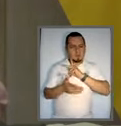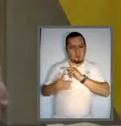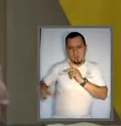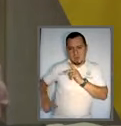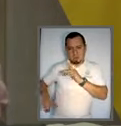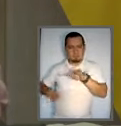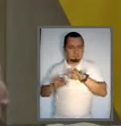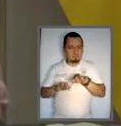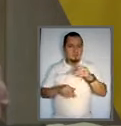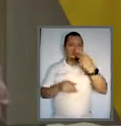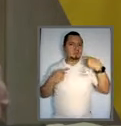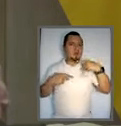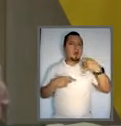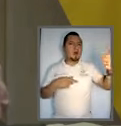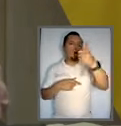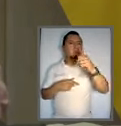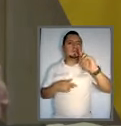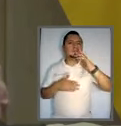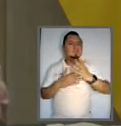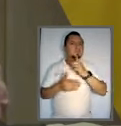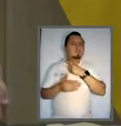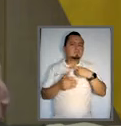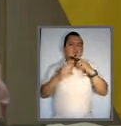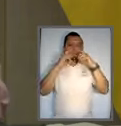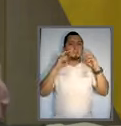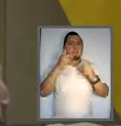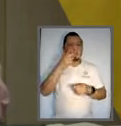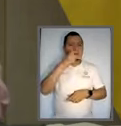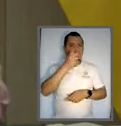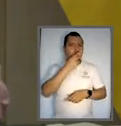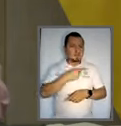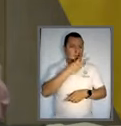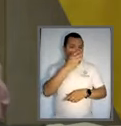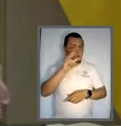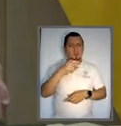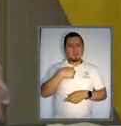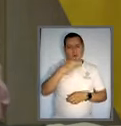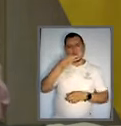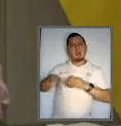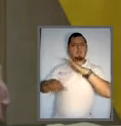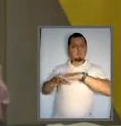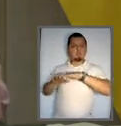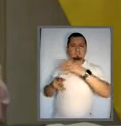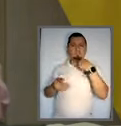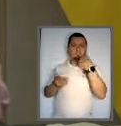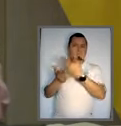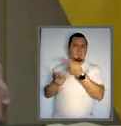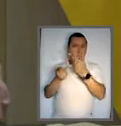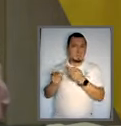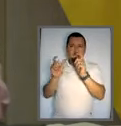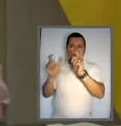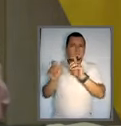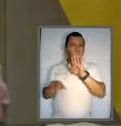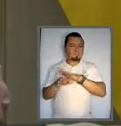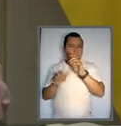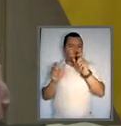la gente lo que le toca a cada ciudadano. Entonces, de todas maneras registro lo que me dices de la 380, lo voy a revisar, voy a pedir ahí que reforcemos de